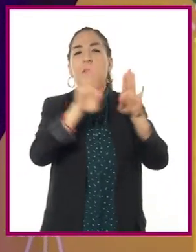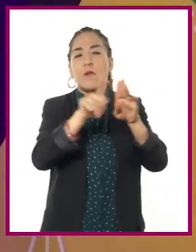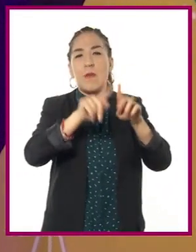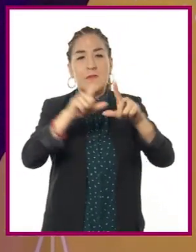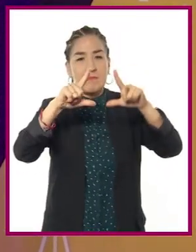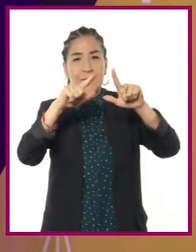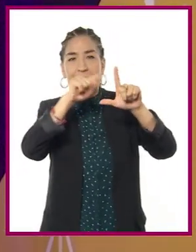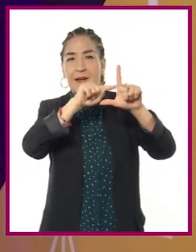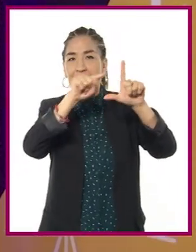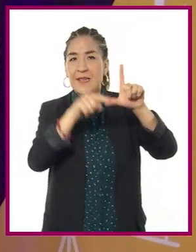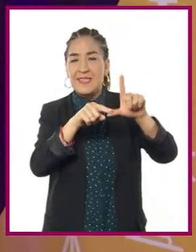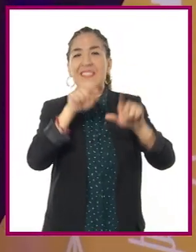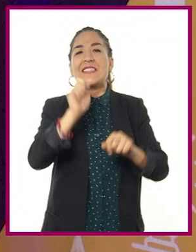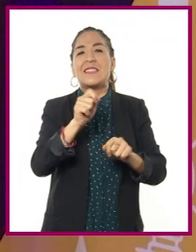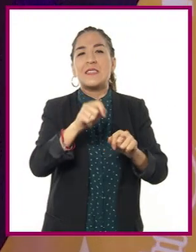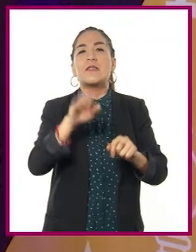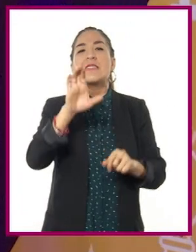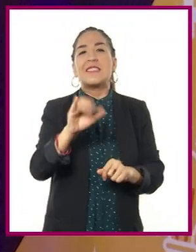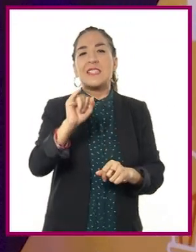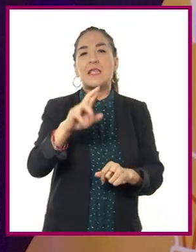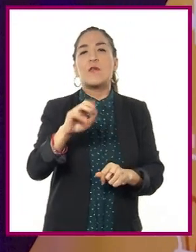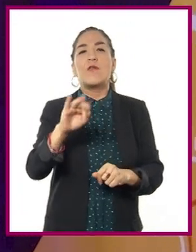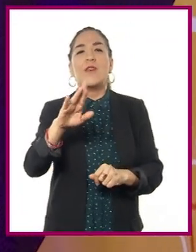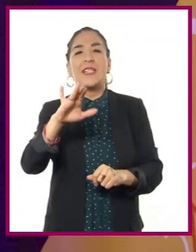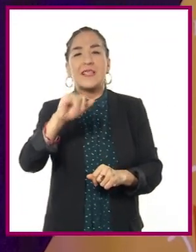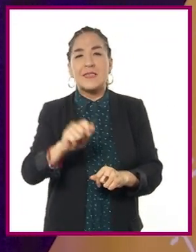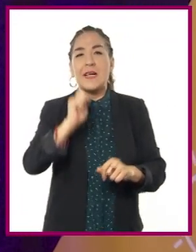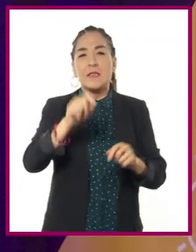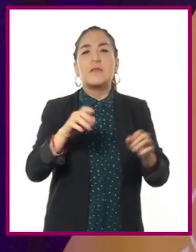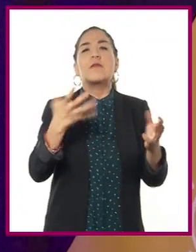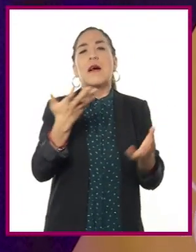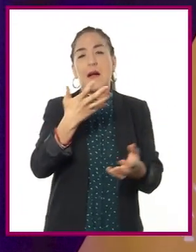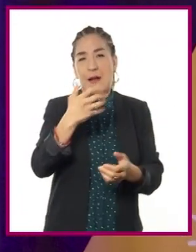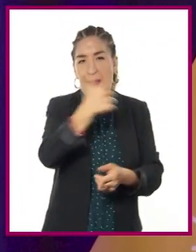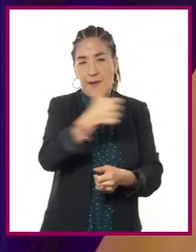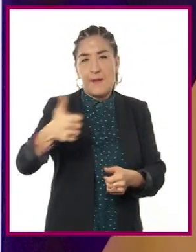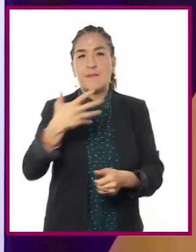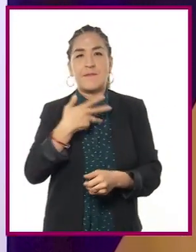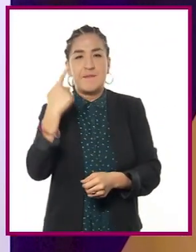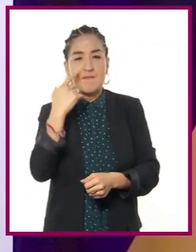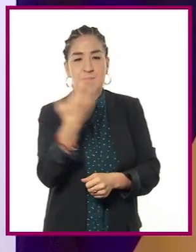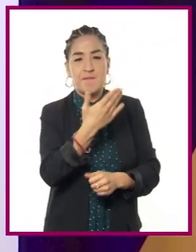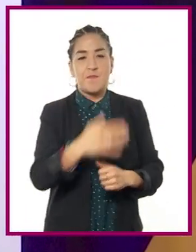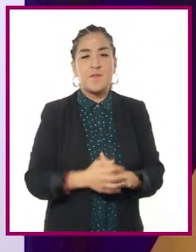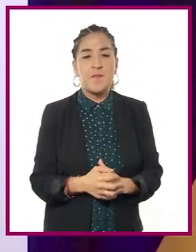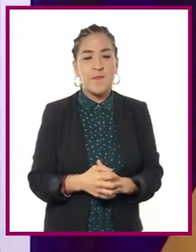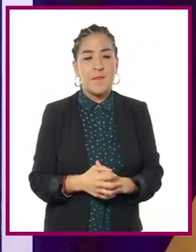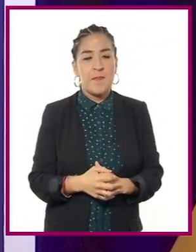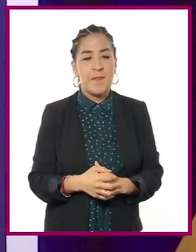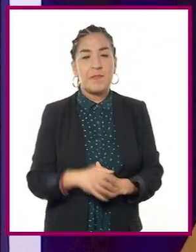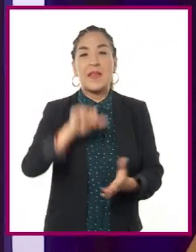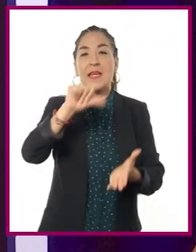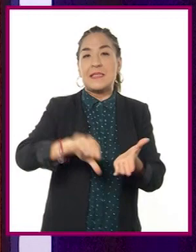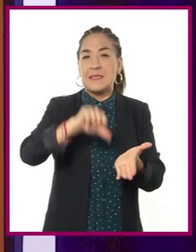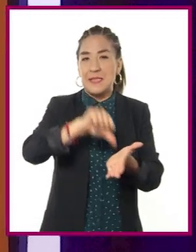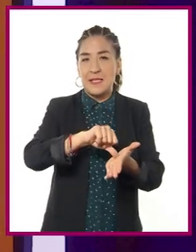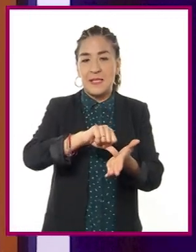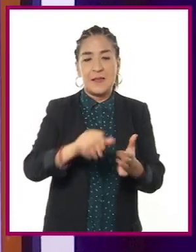circunferencia. Cada circunferencia cuenta con los siguientes elementos.